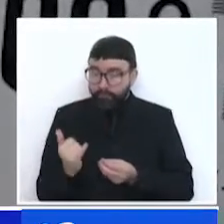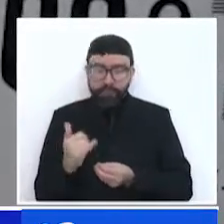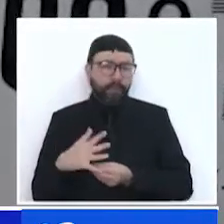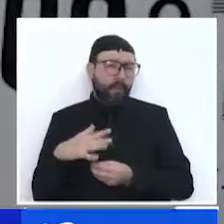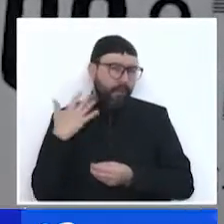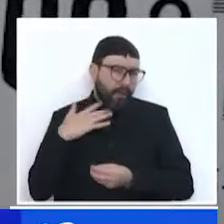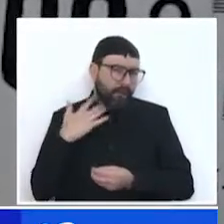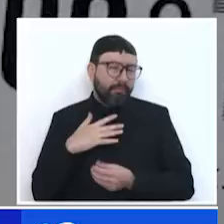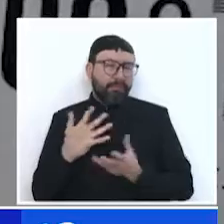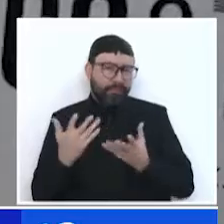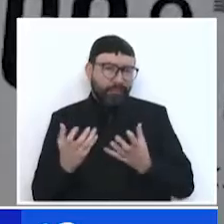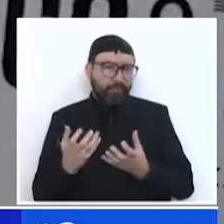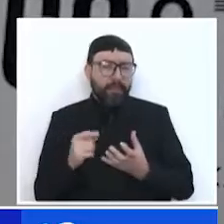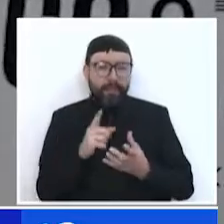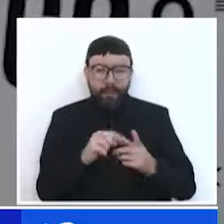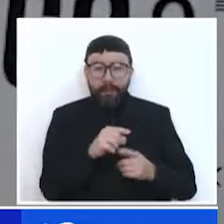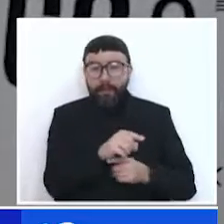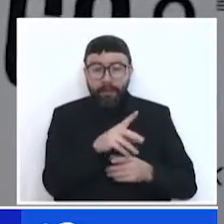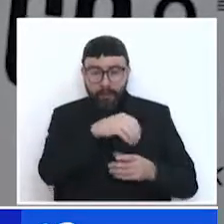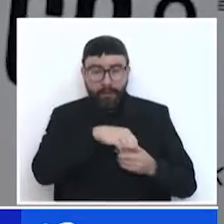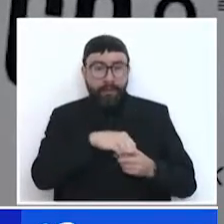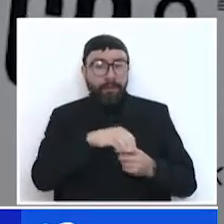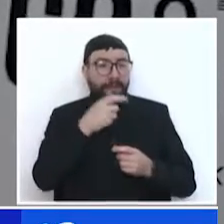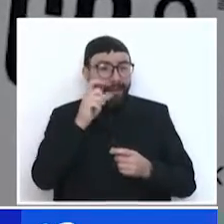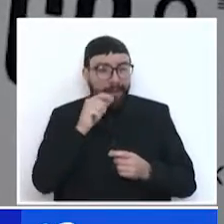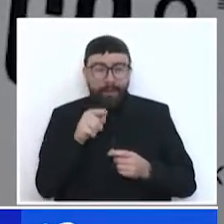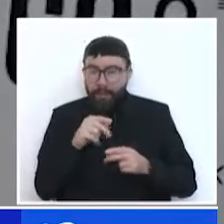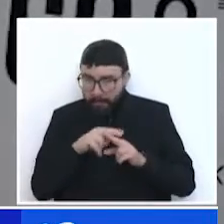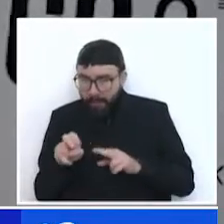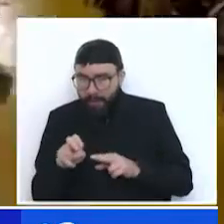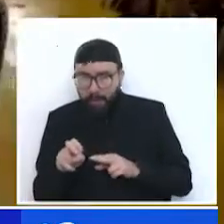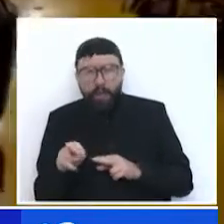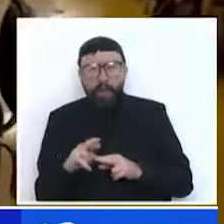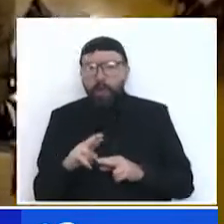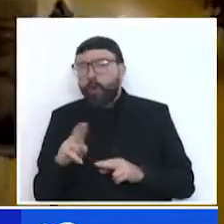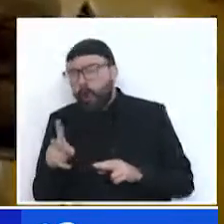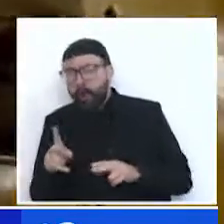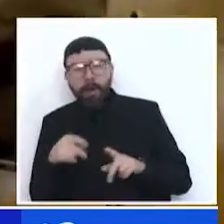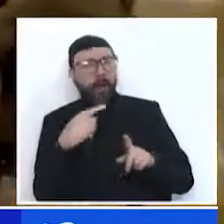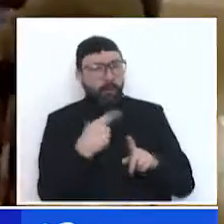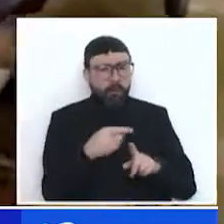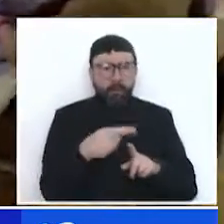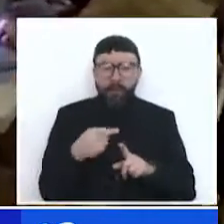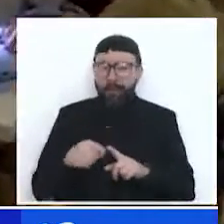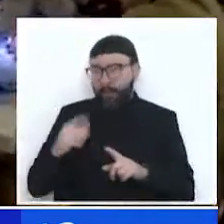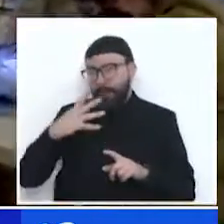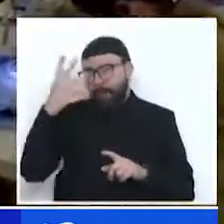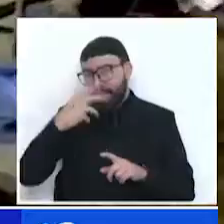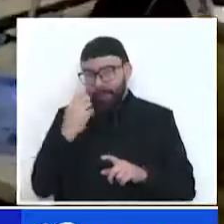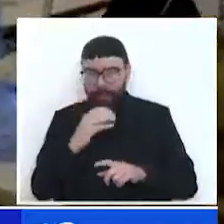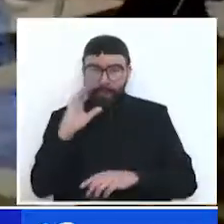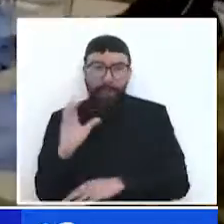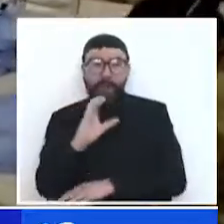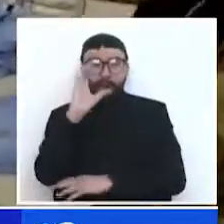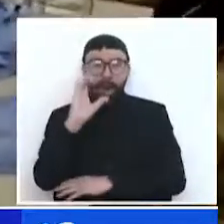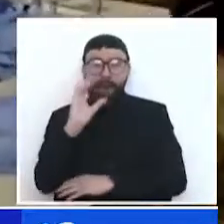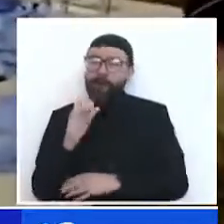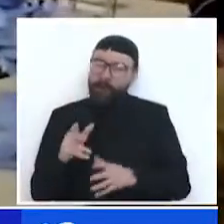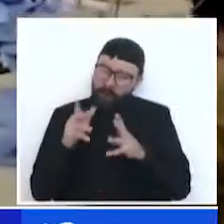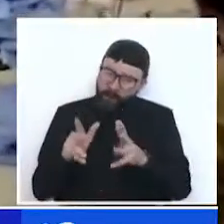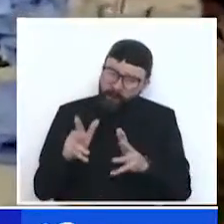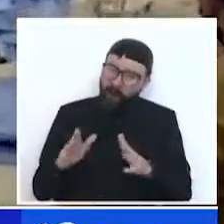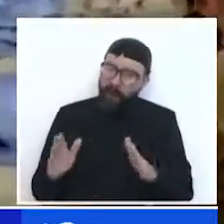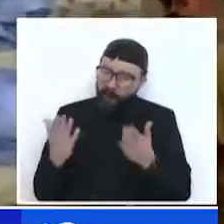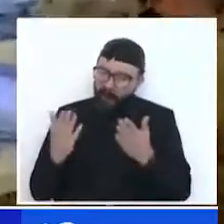Armenia, Caldas, Manizales, y seguir por otras partes de nuestro hermoso país para que la persona pueda